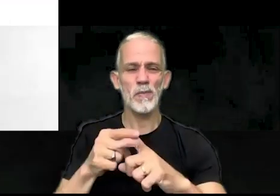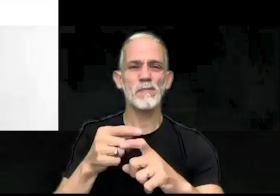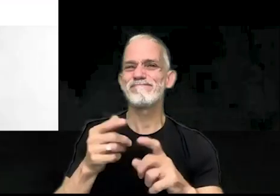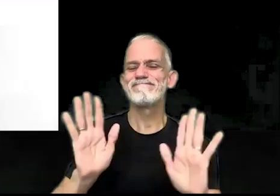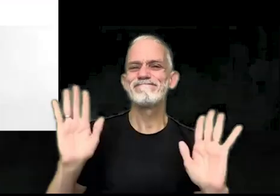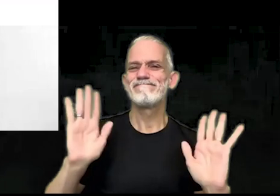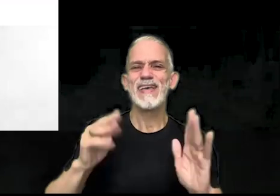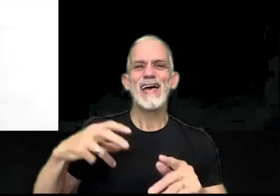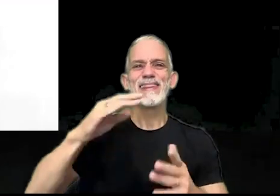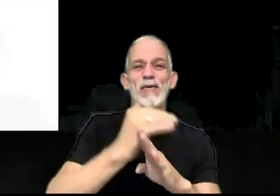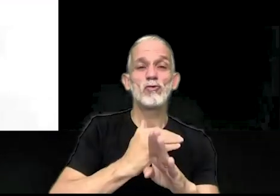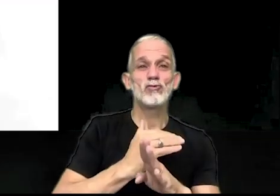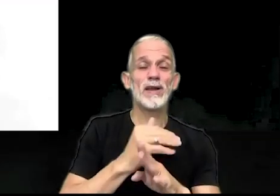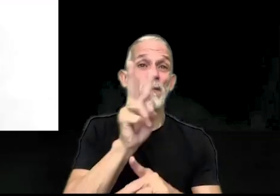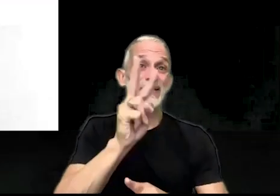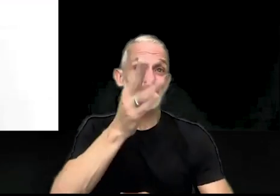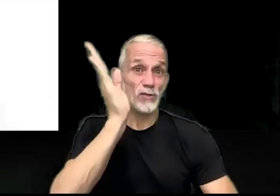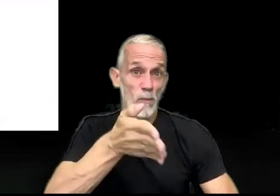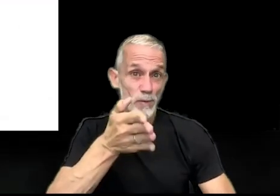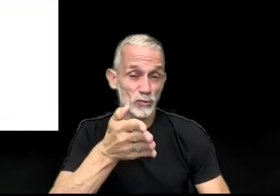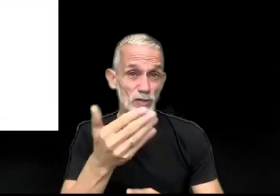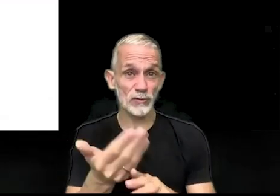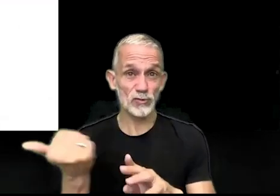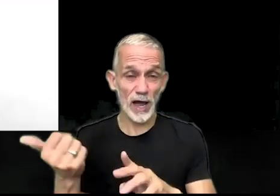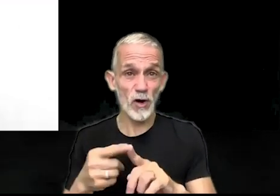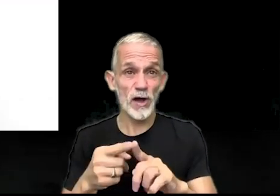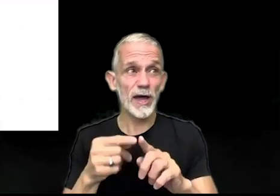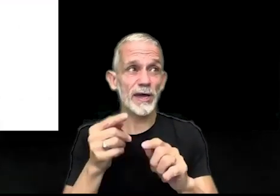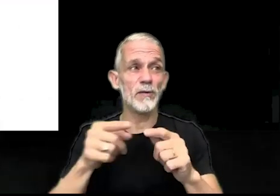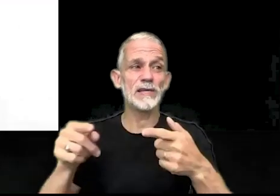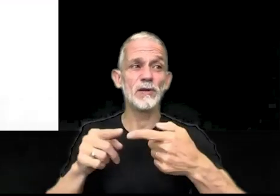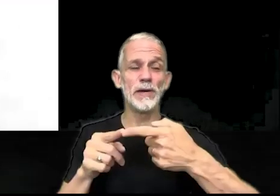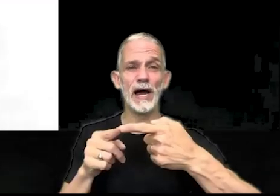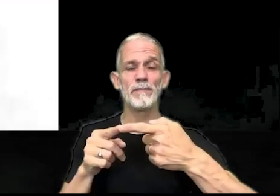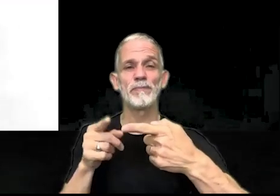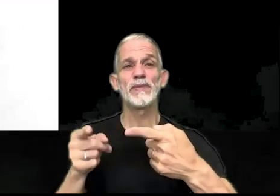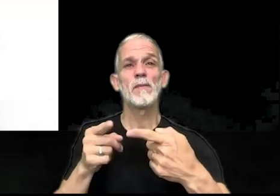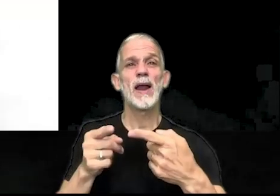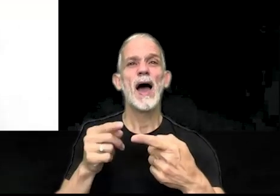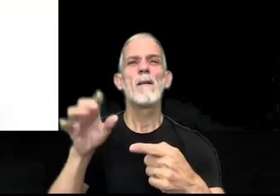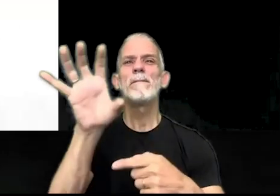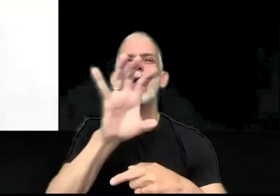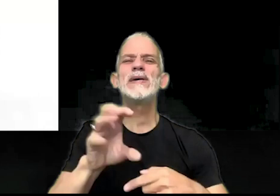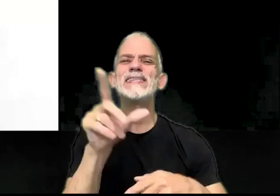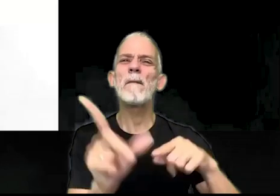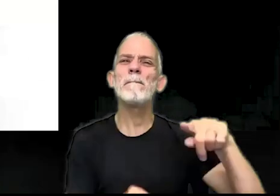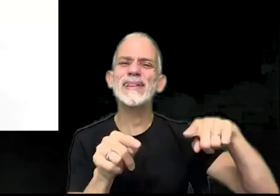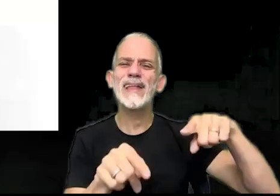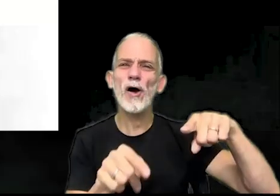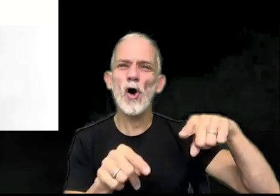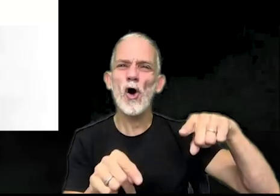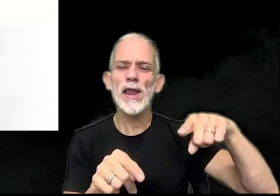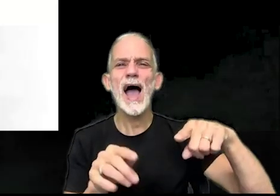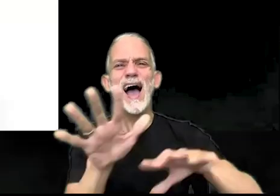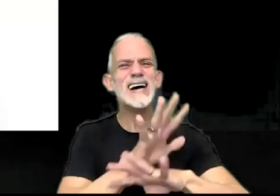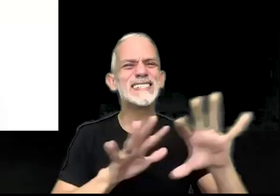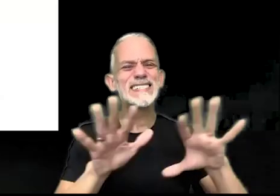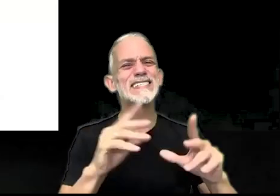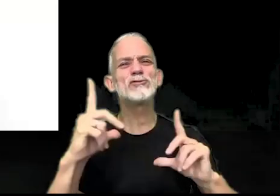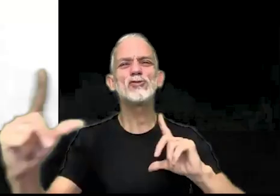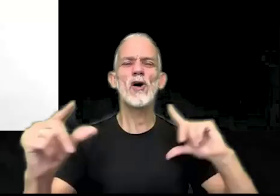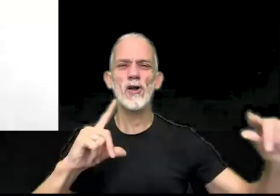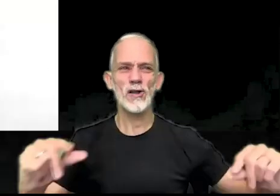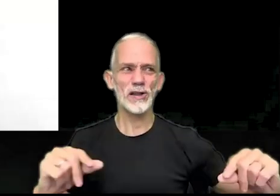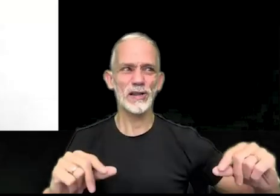deducciones personales de un 22% para ciertas provincias patagónicas que tienen zonas